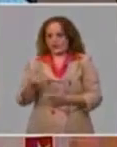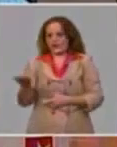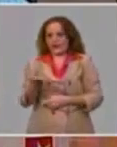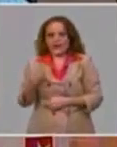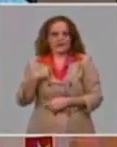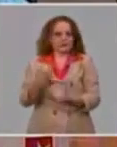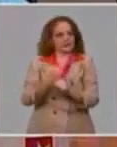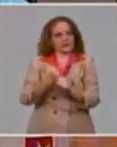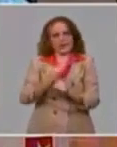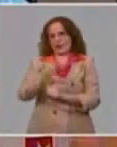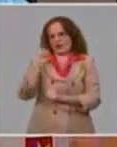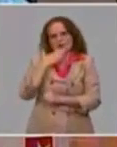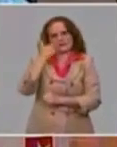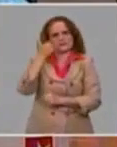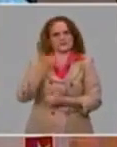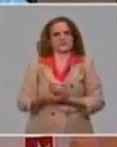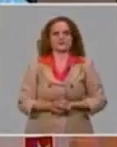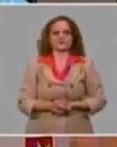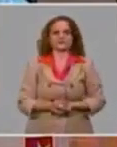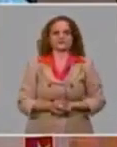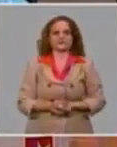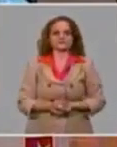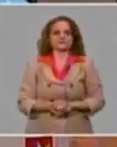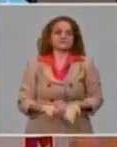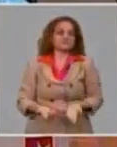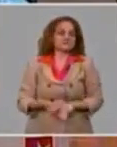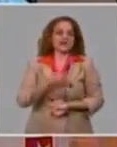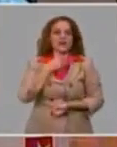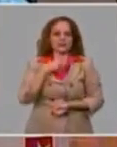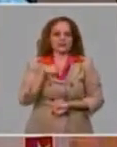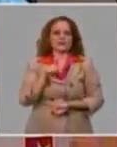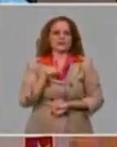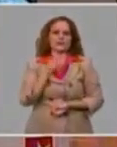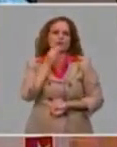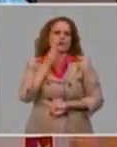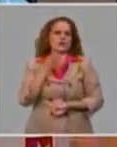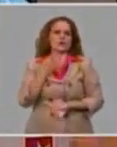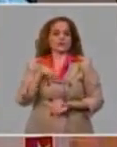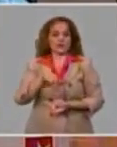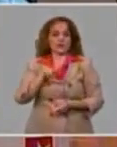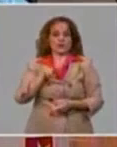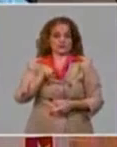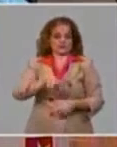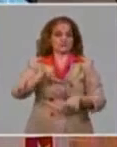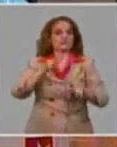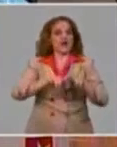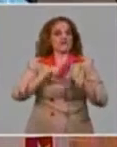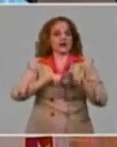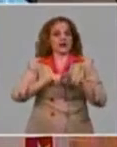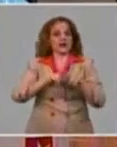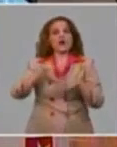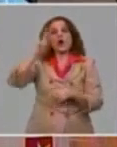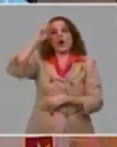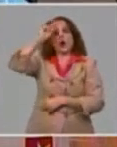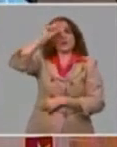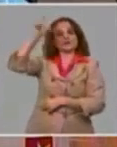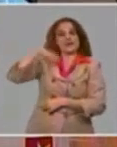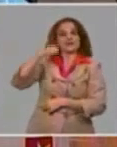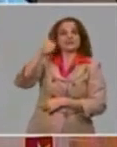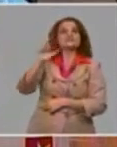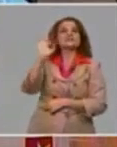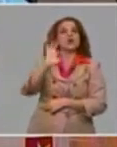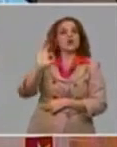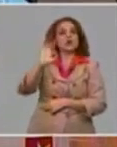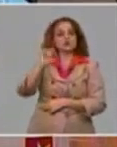se requiera. Y puedo poner ejemplo, aquí en La Habana, el hospital de 10 de octubre, que es 350 camas, en el